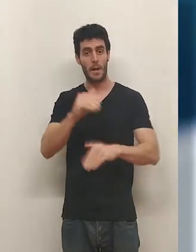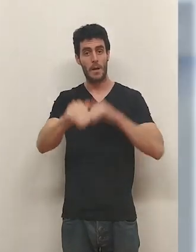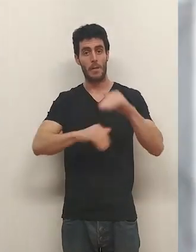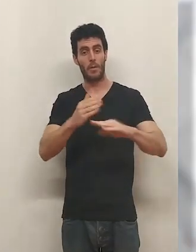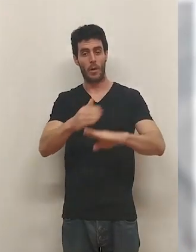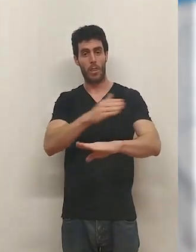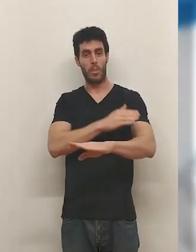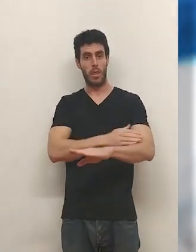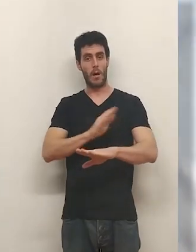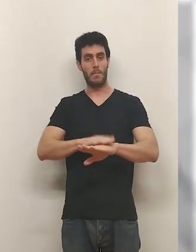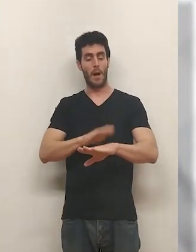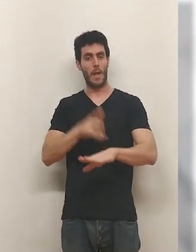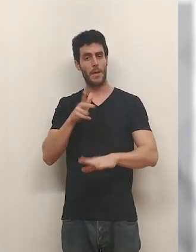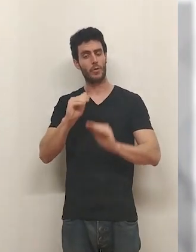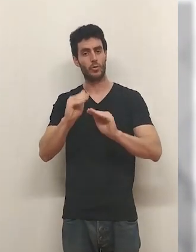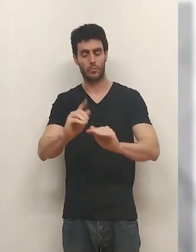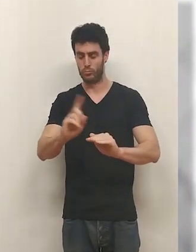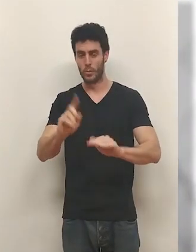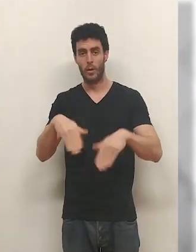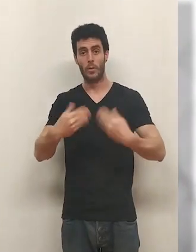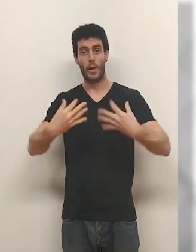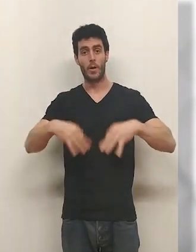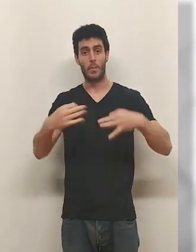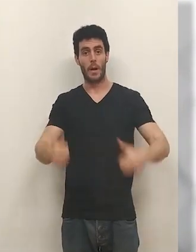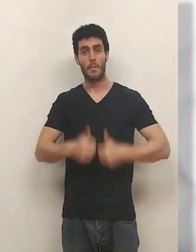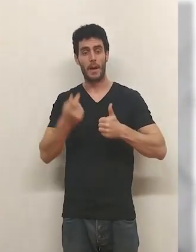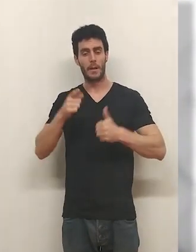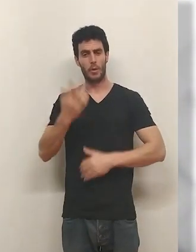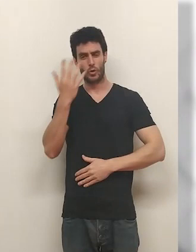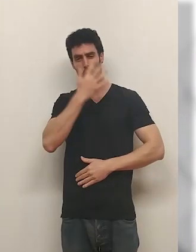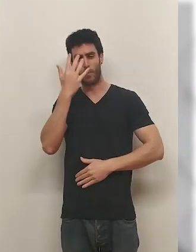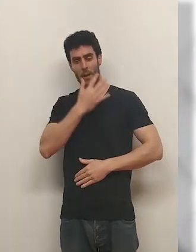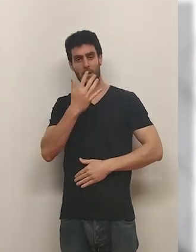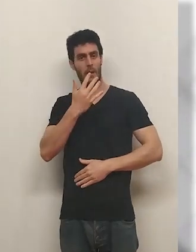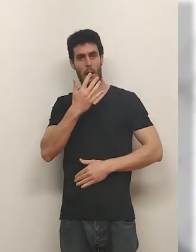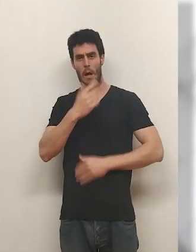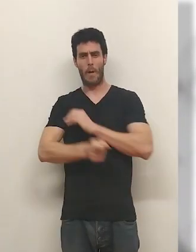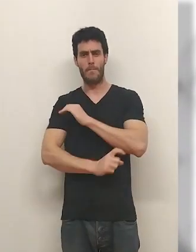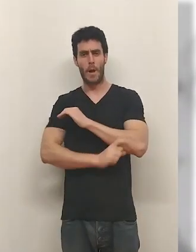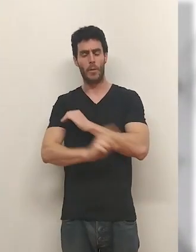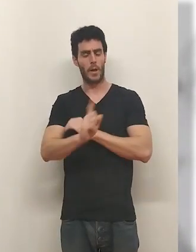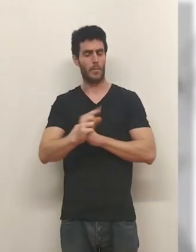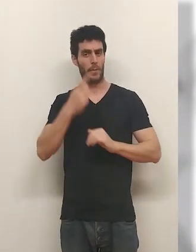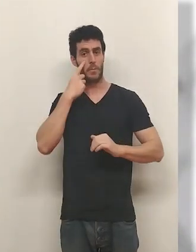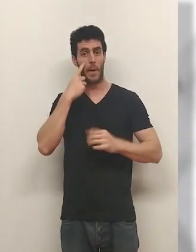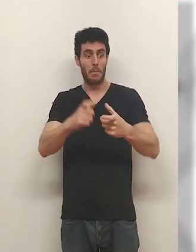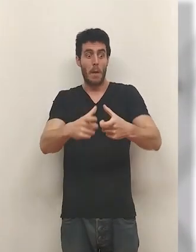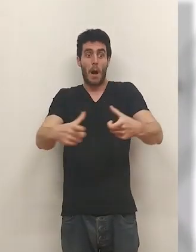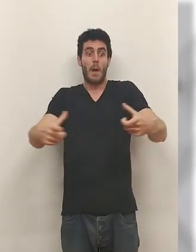el voto como paso previo para su ejercicio. Normalidad, entonces, y ninguna sospecha de fraude. No ha habido un incremento